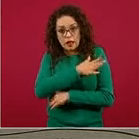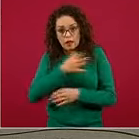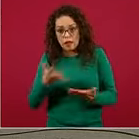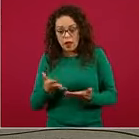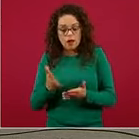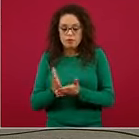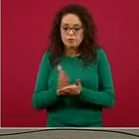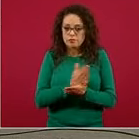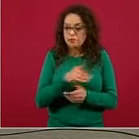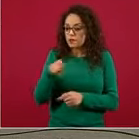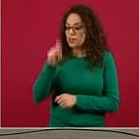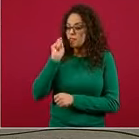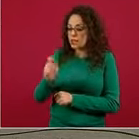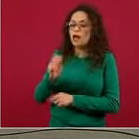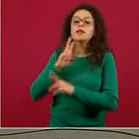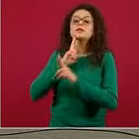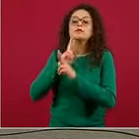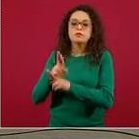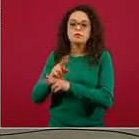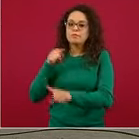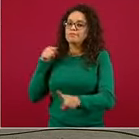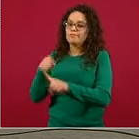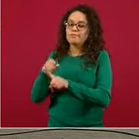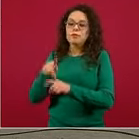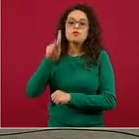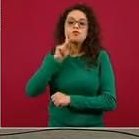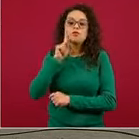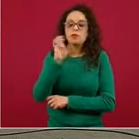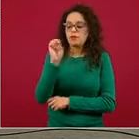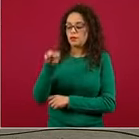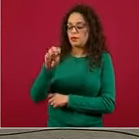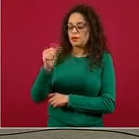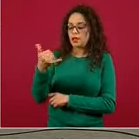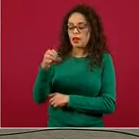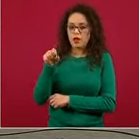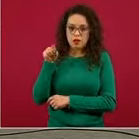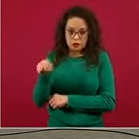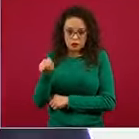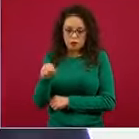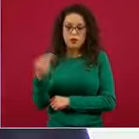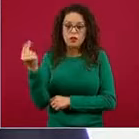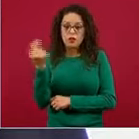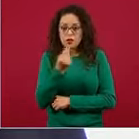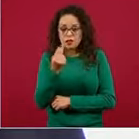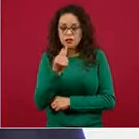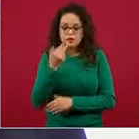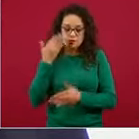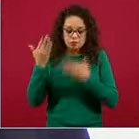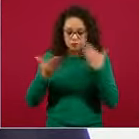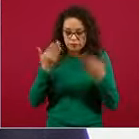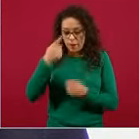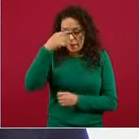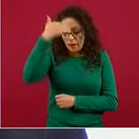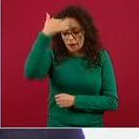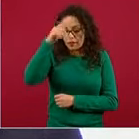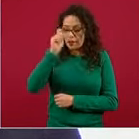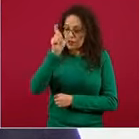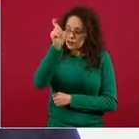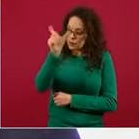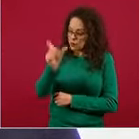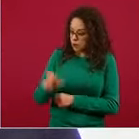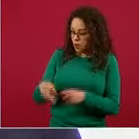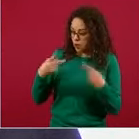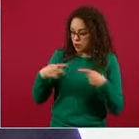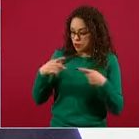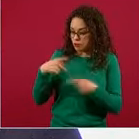parte o resultado del ensayo. La información del ensayo más bien va dirigida a saber, por ejemplo, cuál es el perfil de una persona